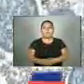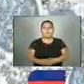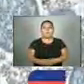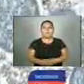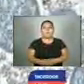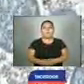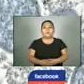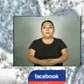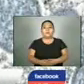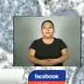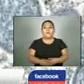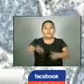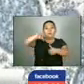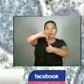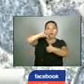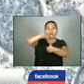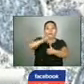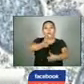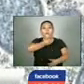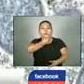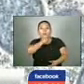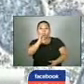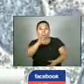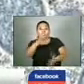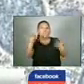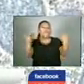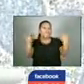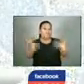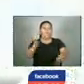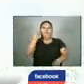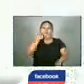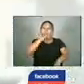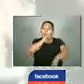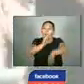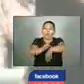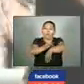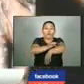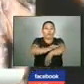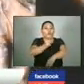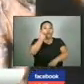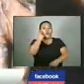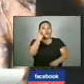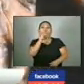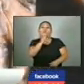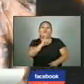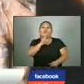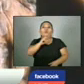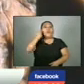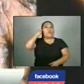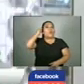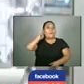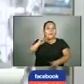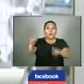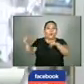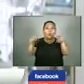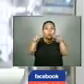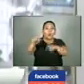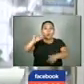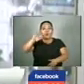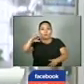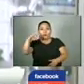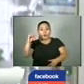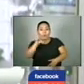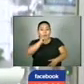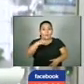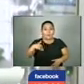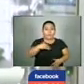En noticias regionales, Honduras confirma su primer caso de viruela del mono en un paciente masculino de 50 años. Autoridades